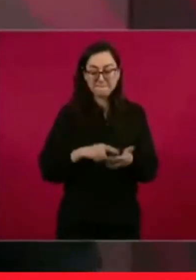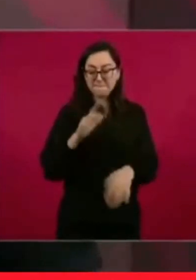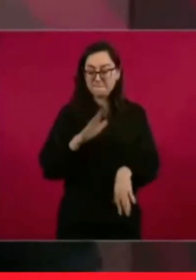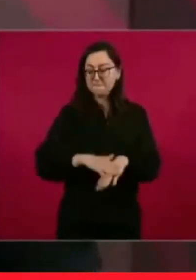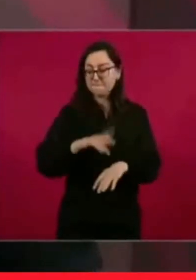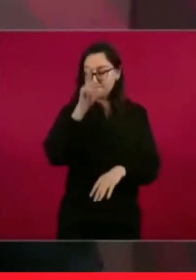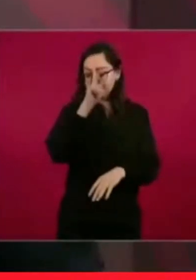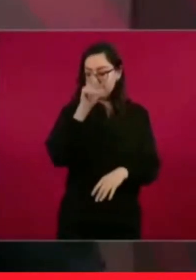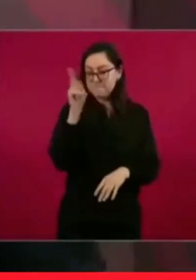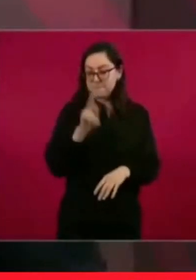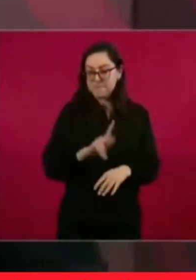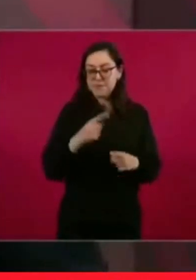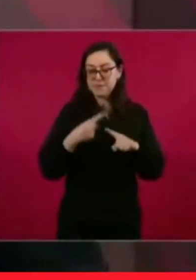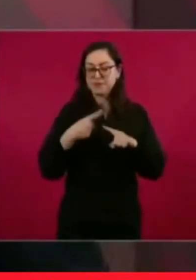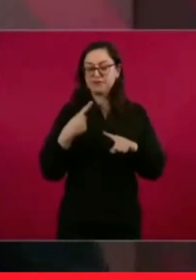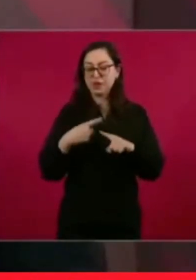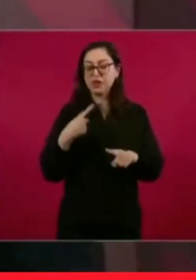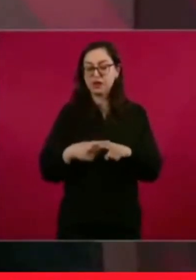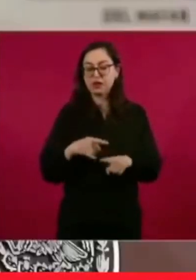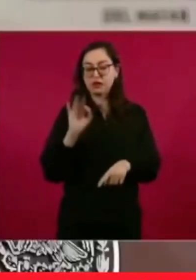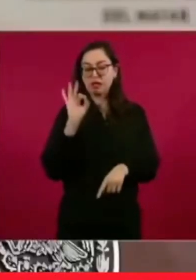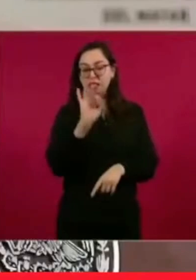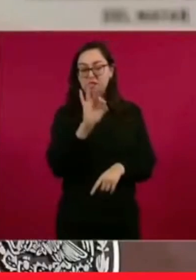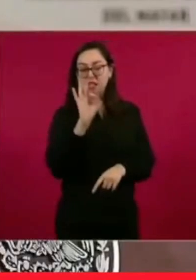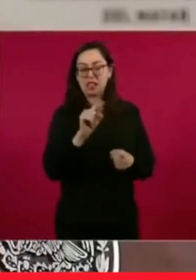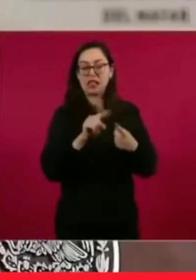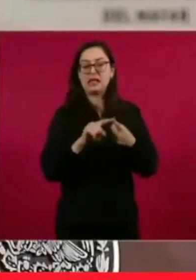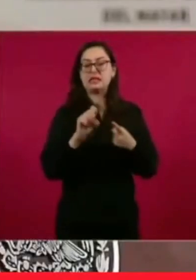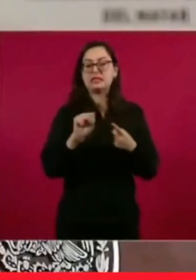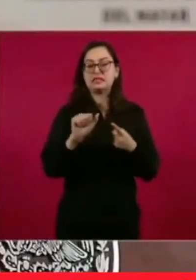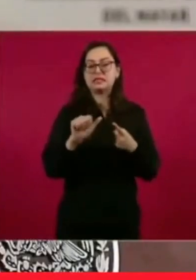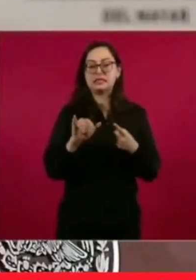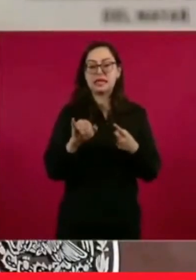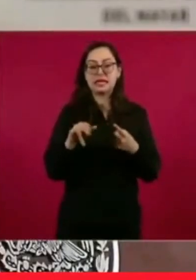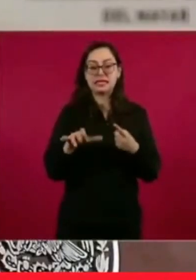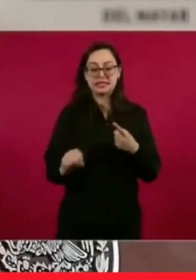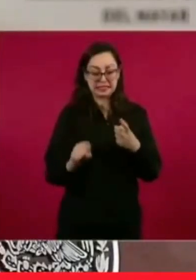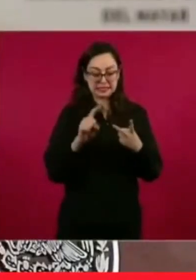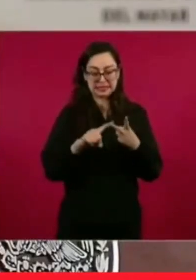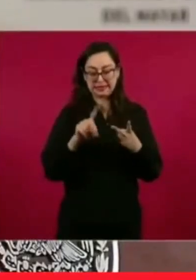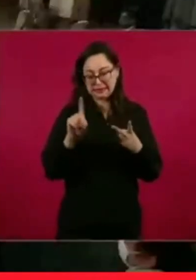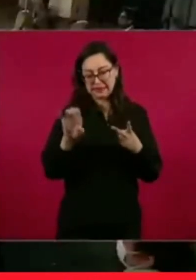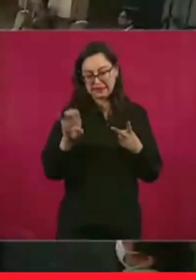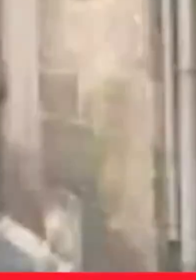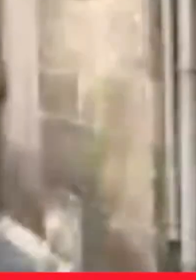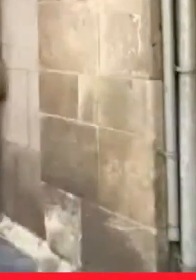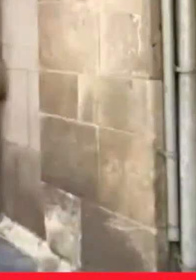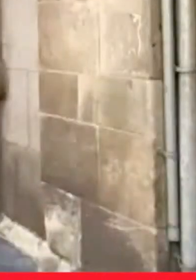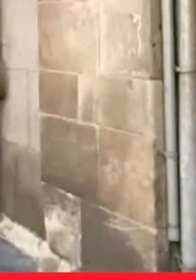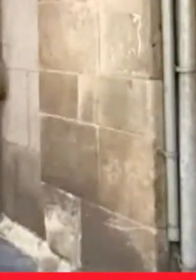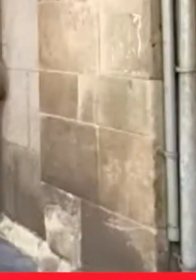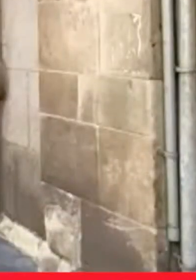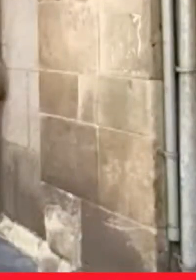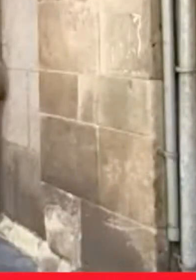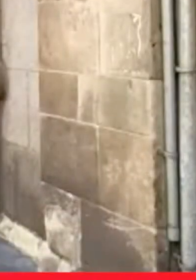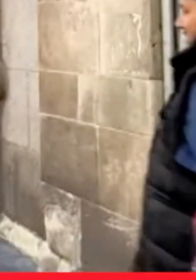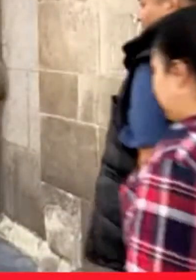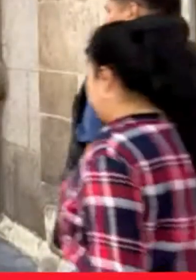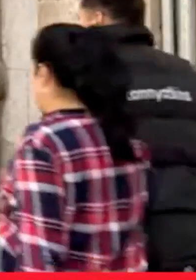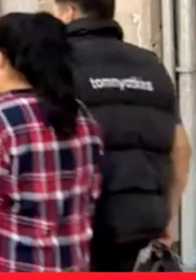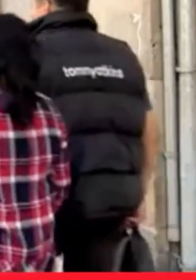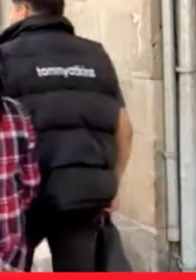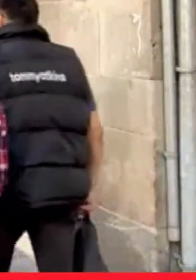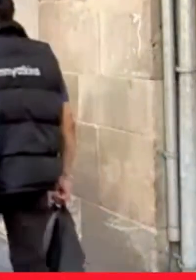y gente de la DEA. Presidente, usted ha Bueno, en este pues caso ahí están las declaraciones